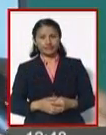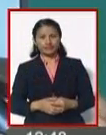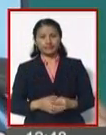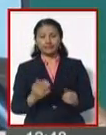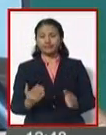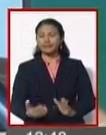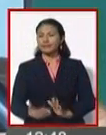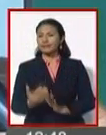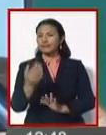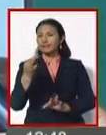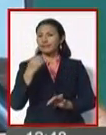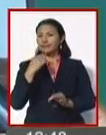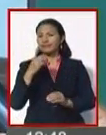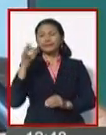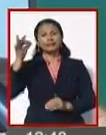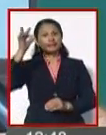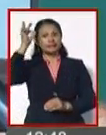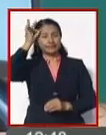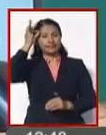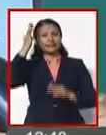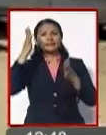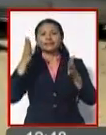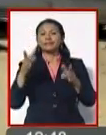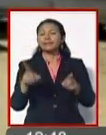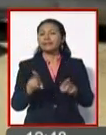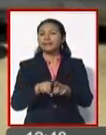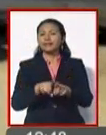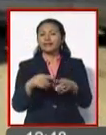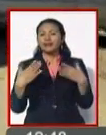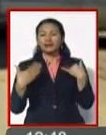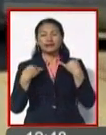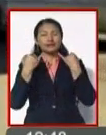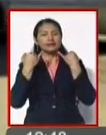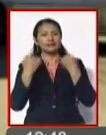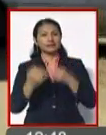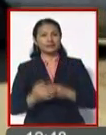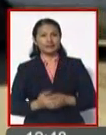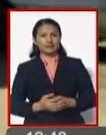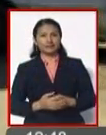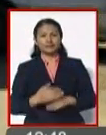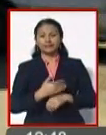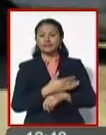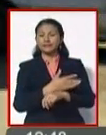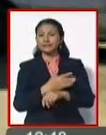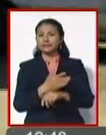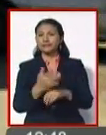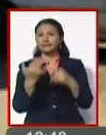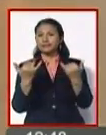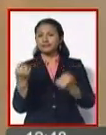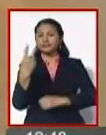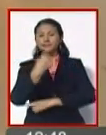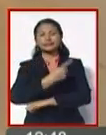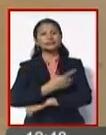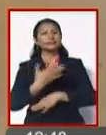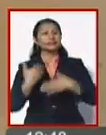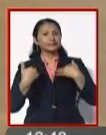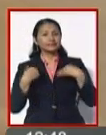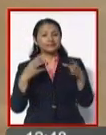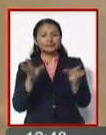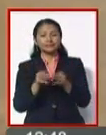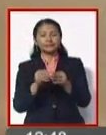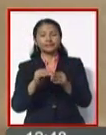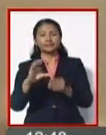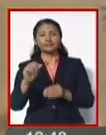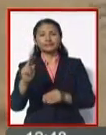ha sido puesto a disposición de la fiscalía. Y tengo información de que en el transcurso de hoy día se va a llevar a cabo la